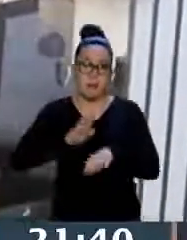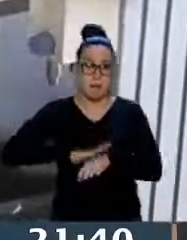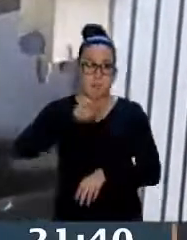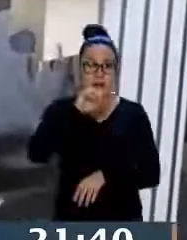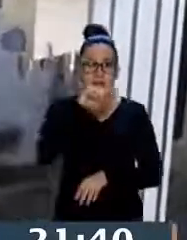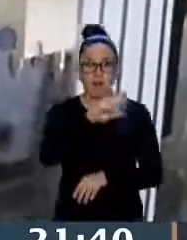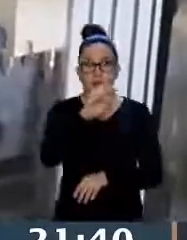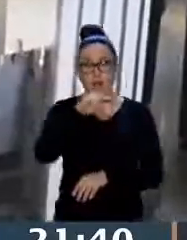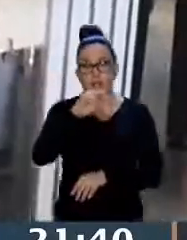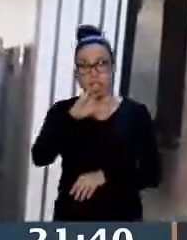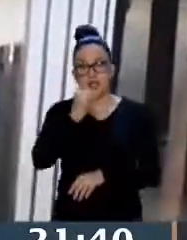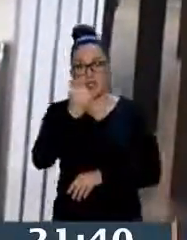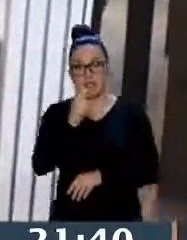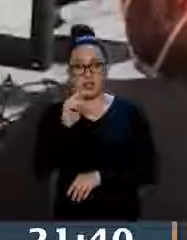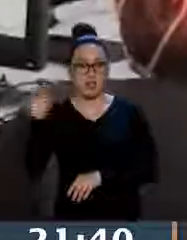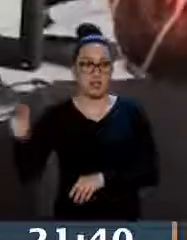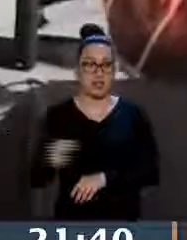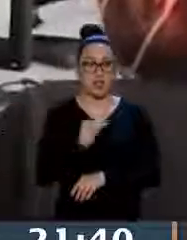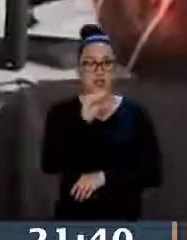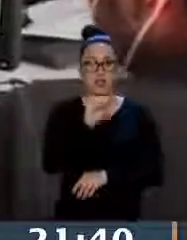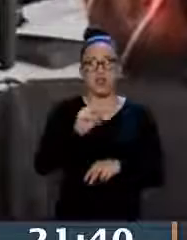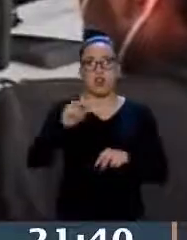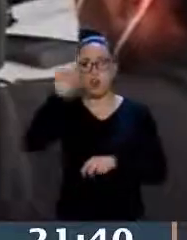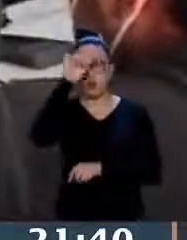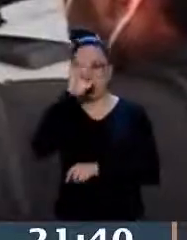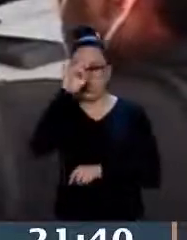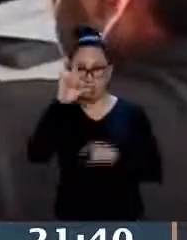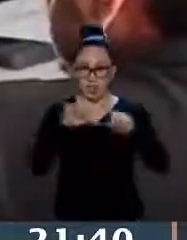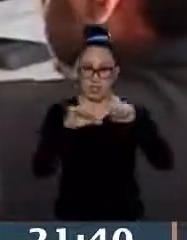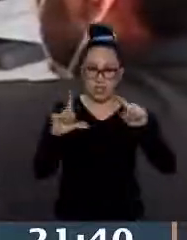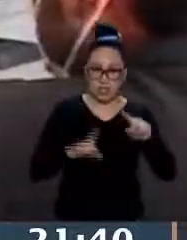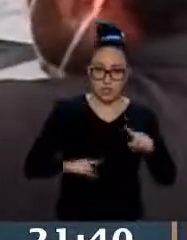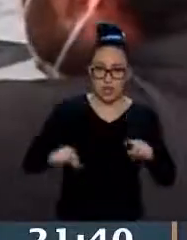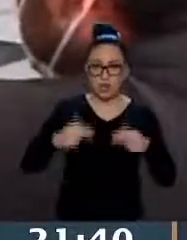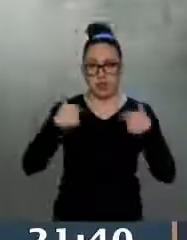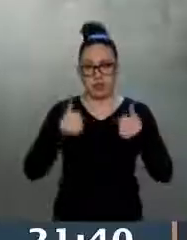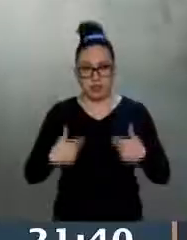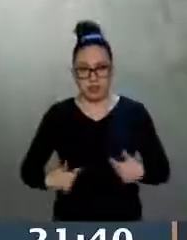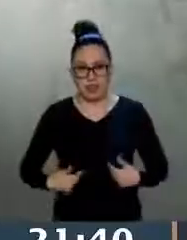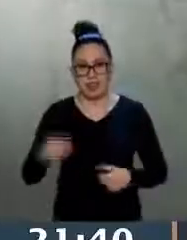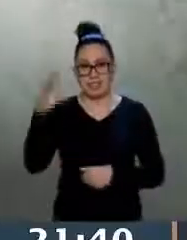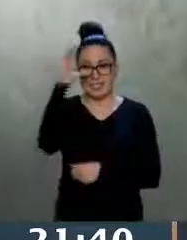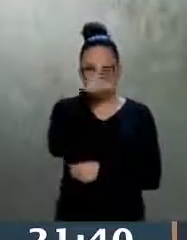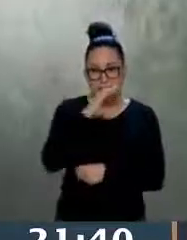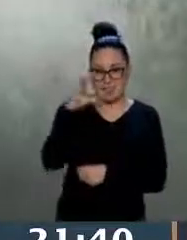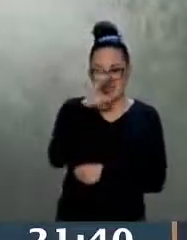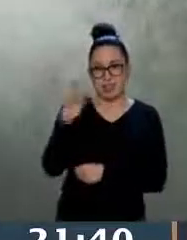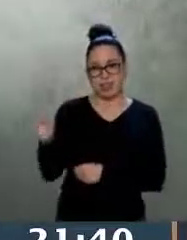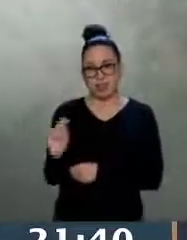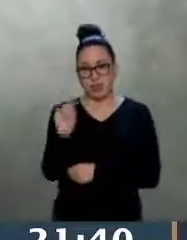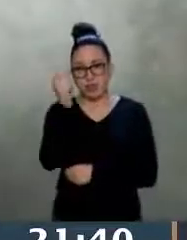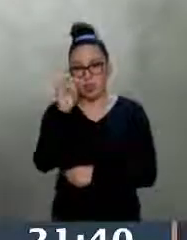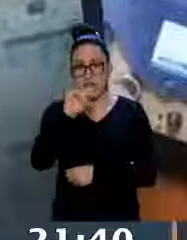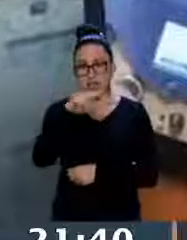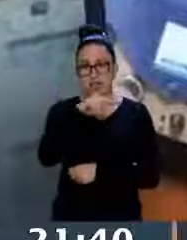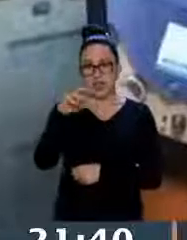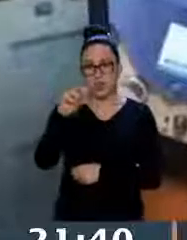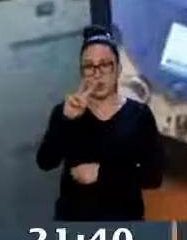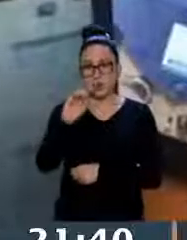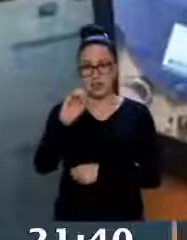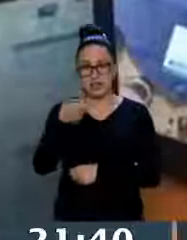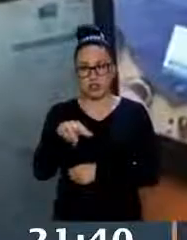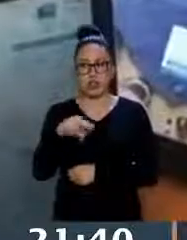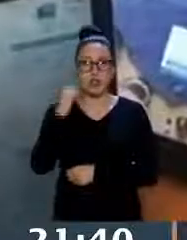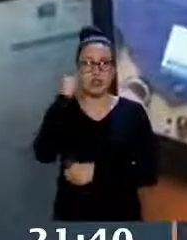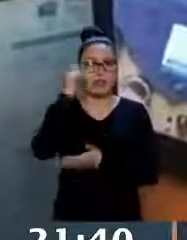institución bajo el nombre de Consejo Nacional de humanidades ciencia tecnología e Innovación Erick